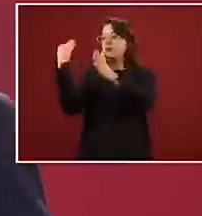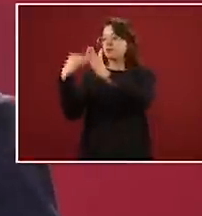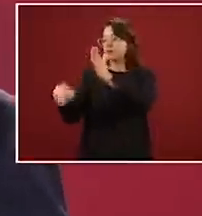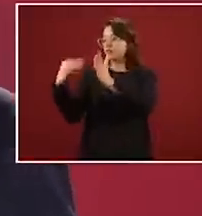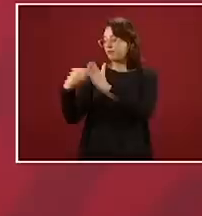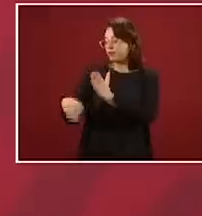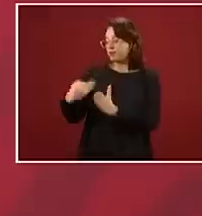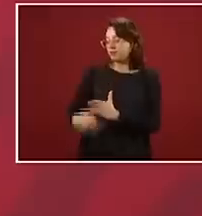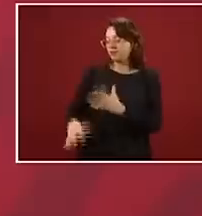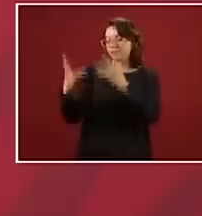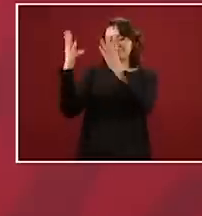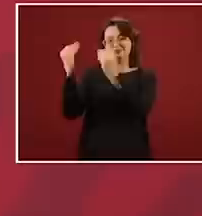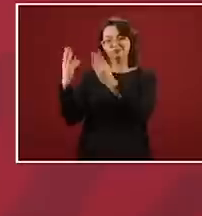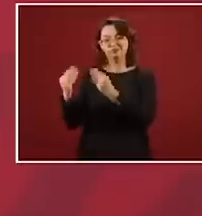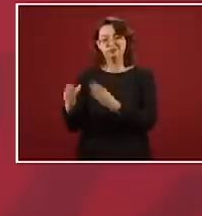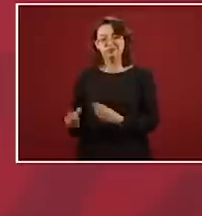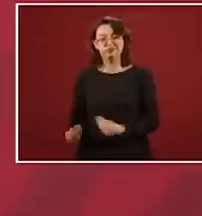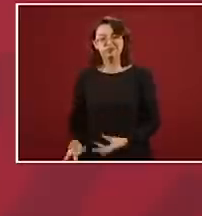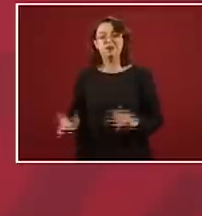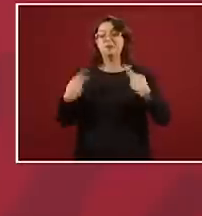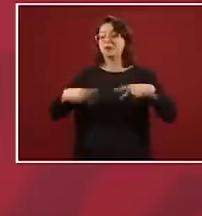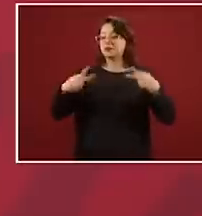Demandas de la gente.